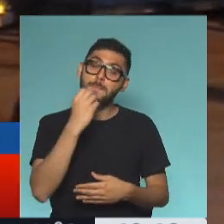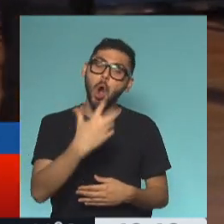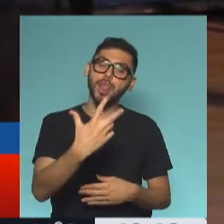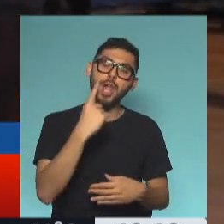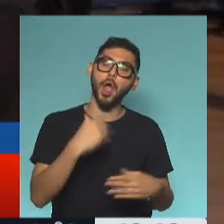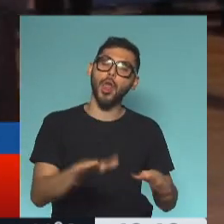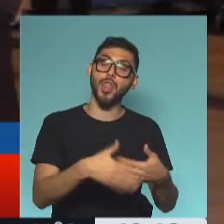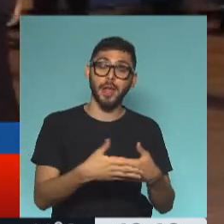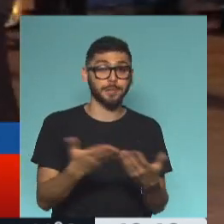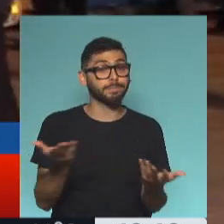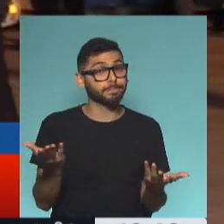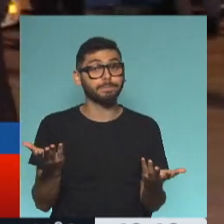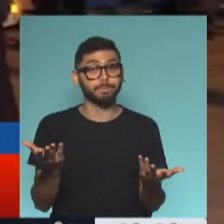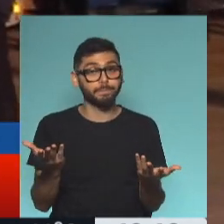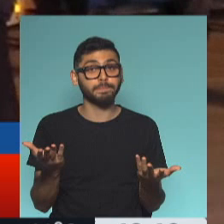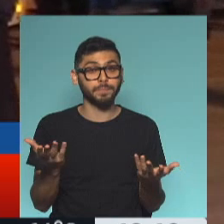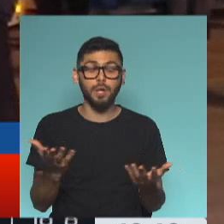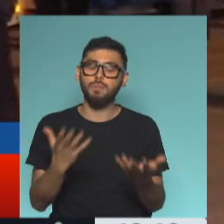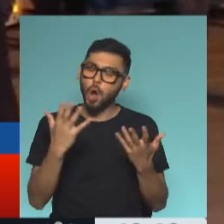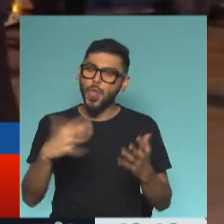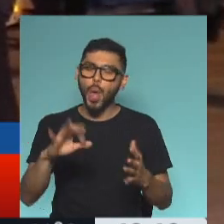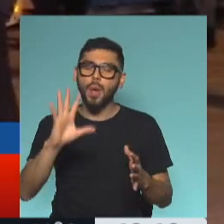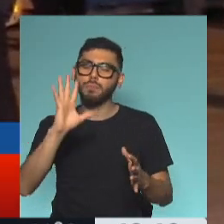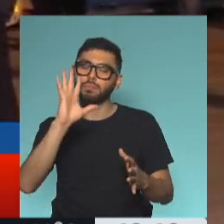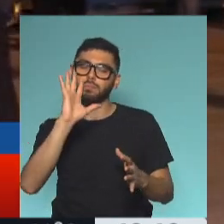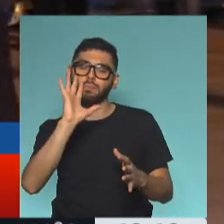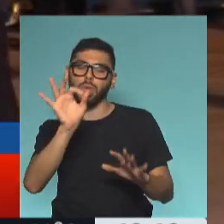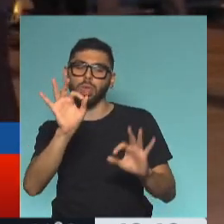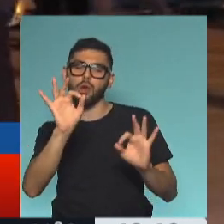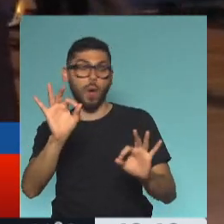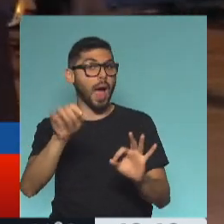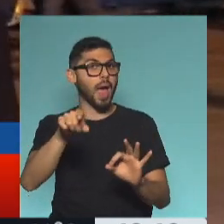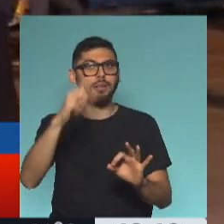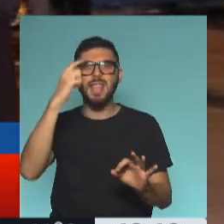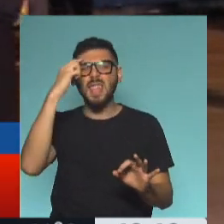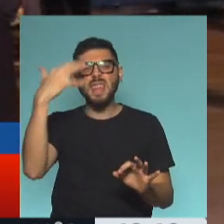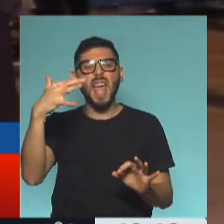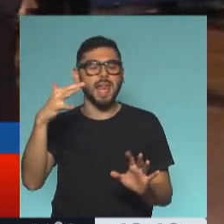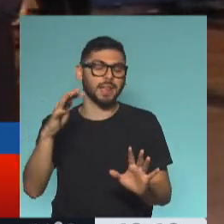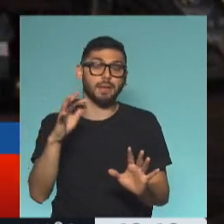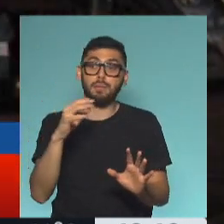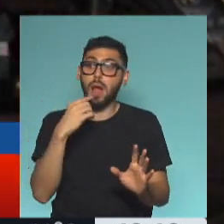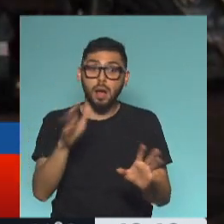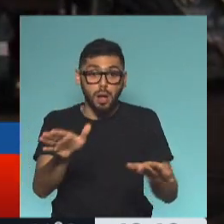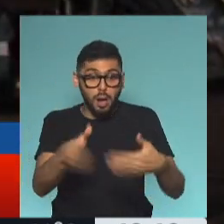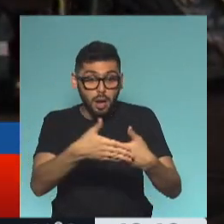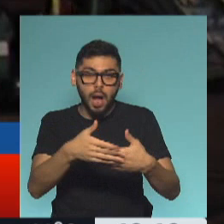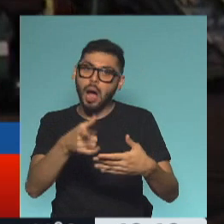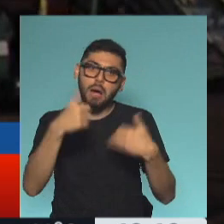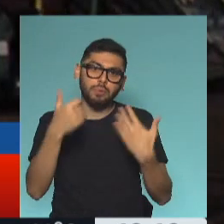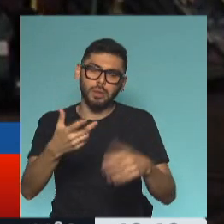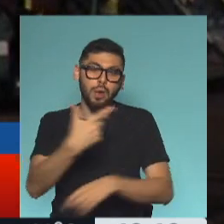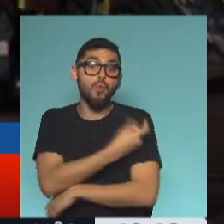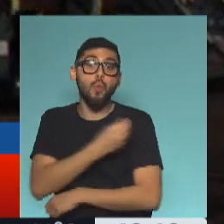encerrado 3 días que 30. Por eso tiene que ser inteligente, hay que tratar de detectar y aprovechar estos periodos de cuarentena para vacunar